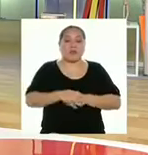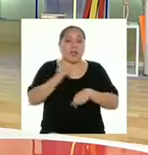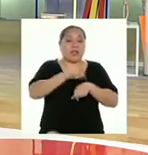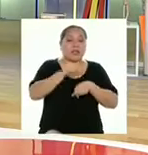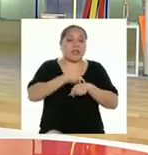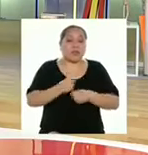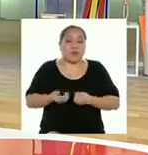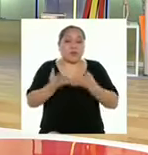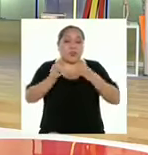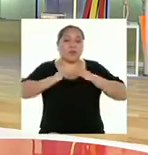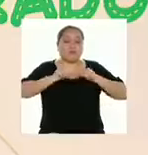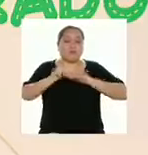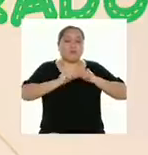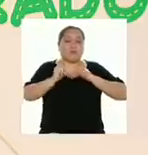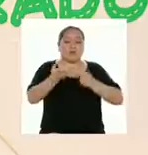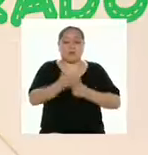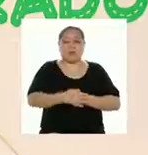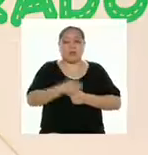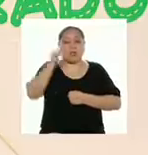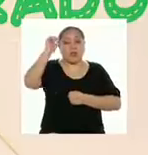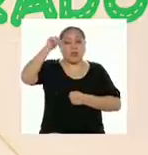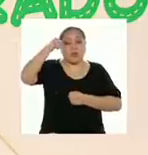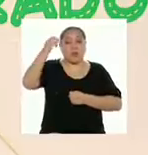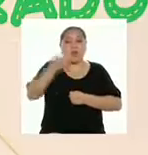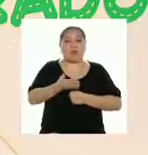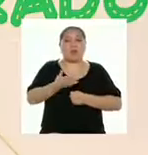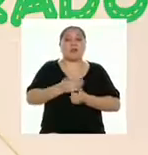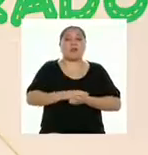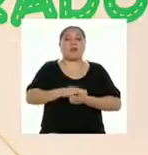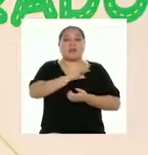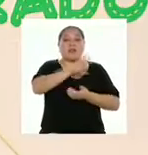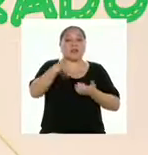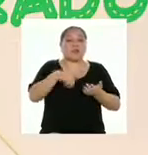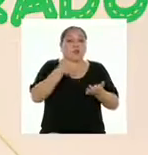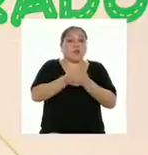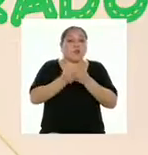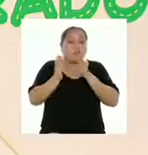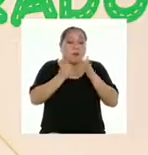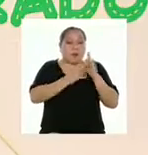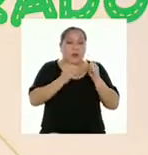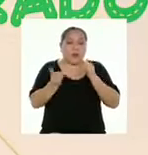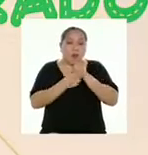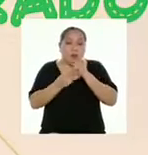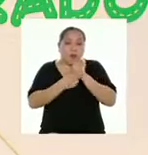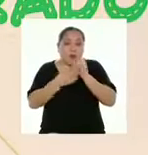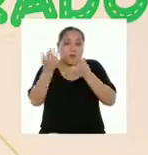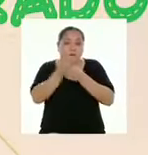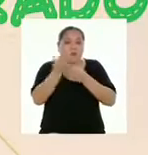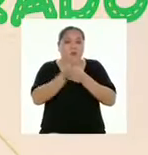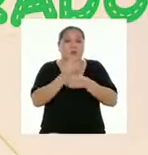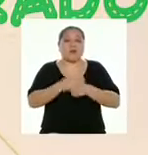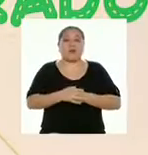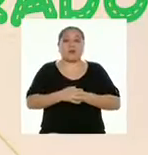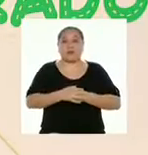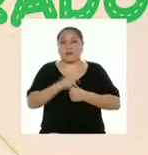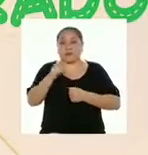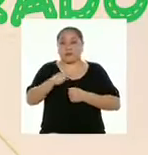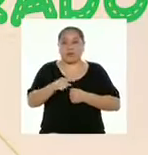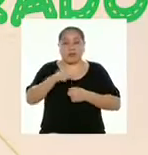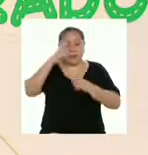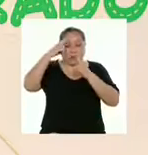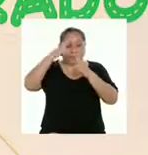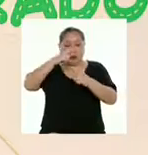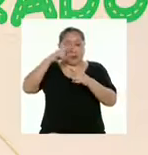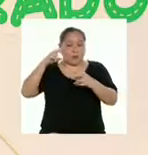a la actividad física. Acuérdense de que todo lo que desarrollen deben archivarlo en su portafolio. Cumplan con